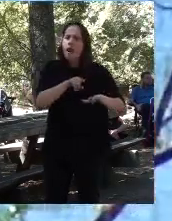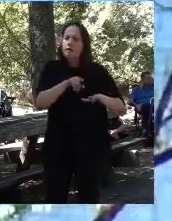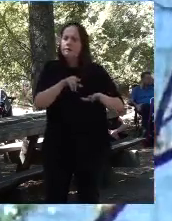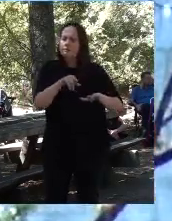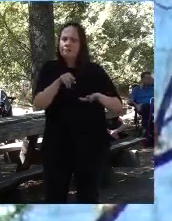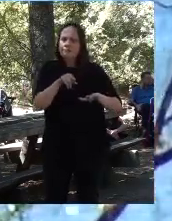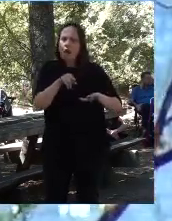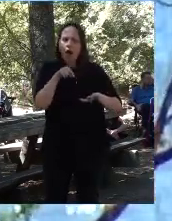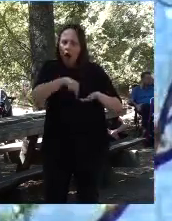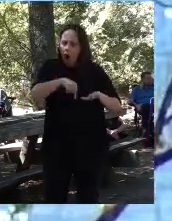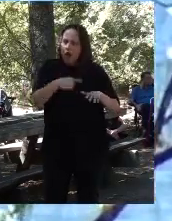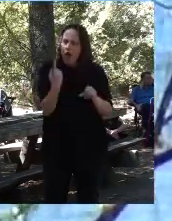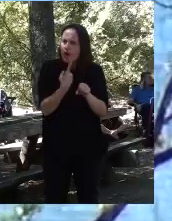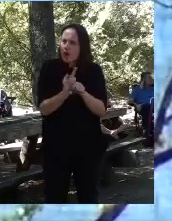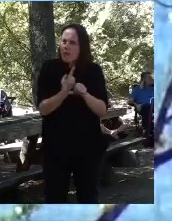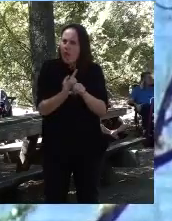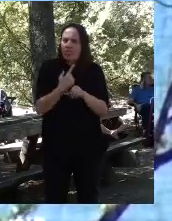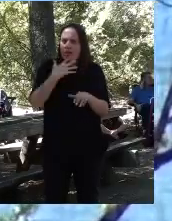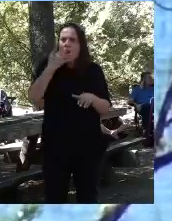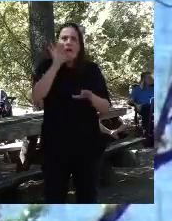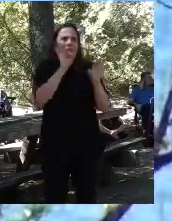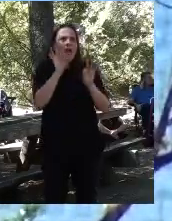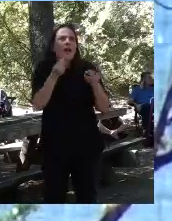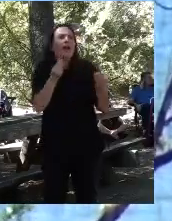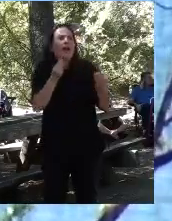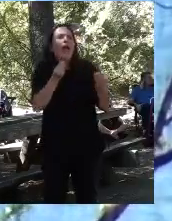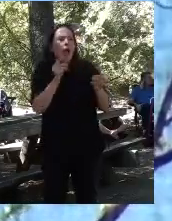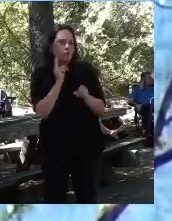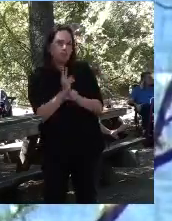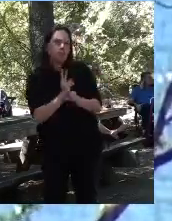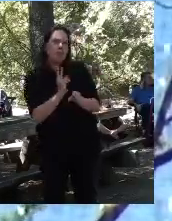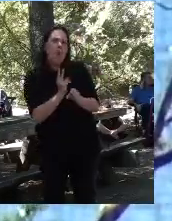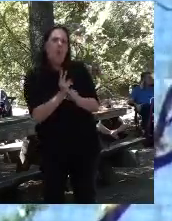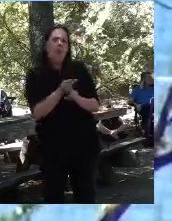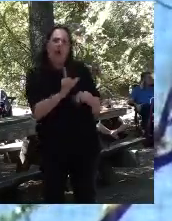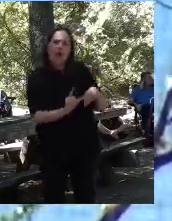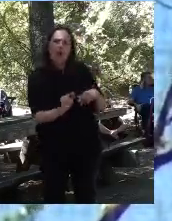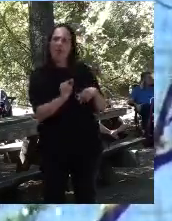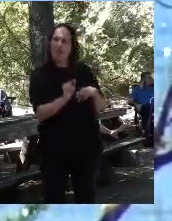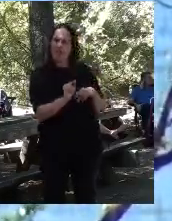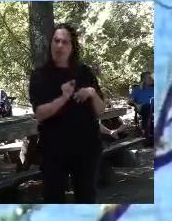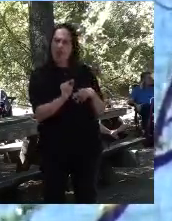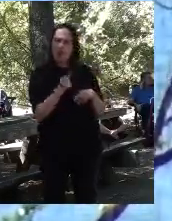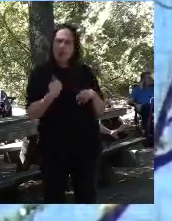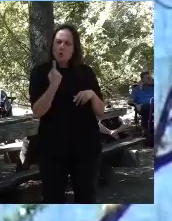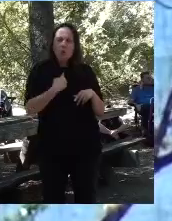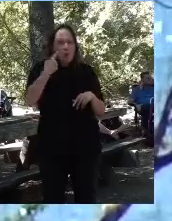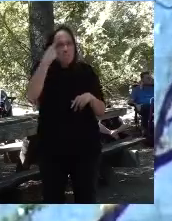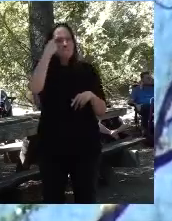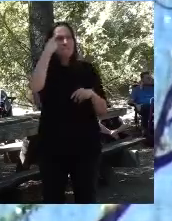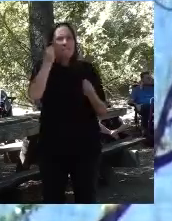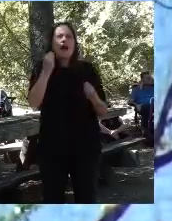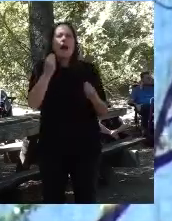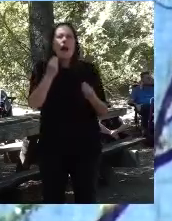una opción, es una necesidad. Y para conservar la Antártida tenemos que conservar su mar con áreas